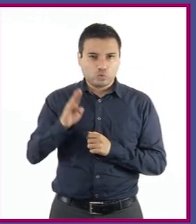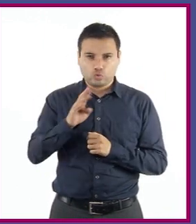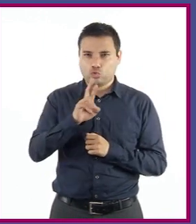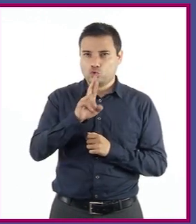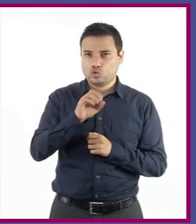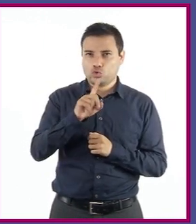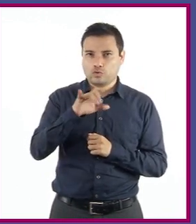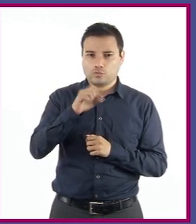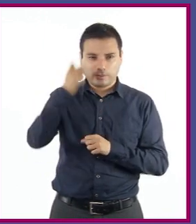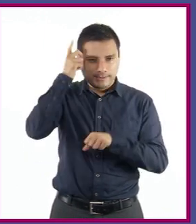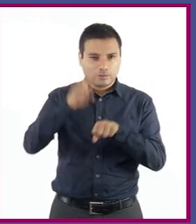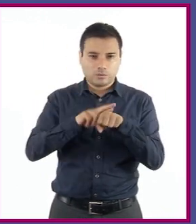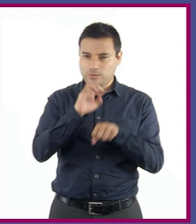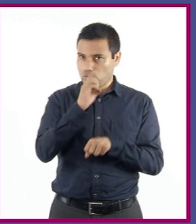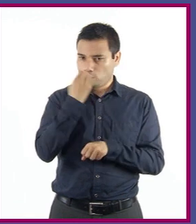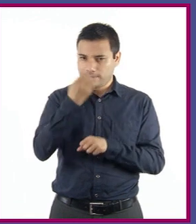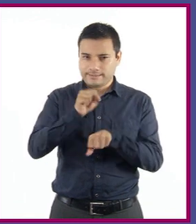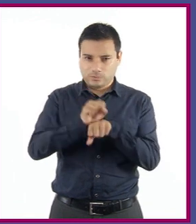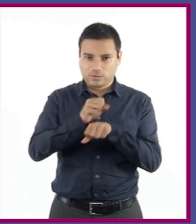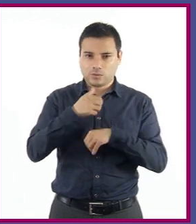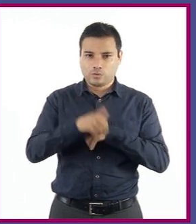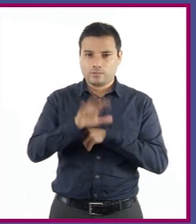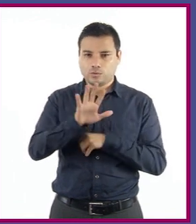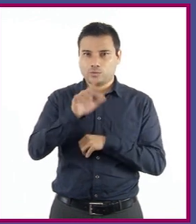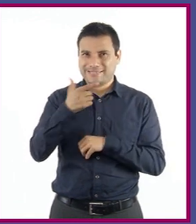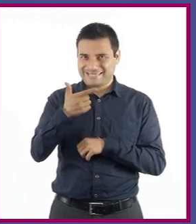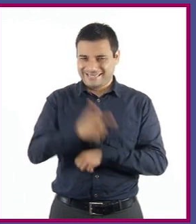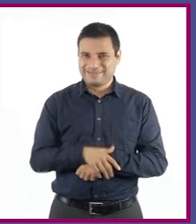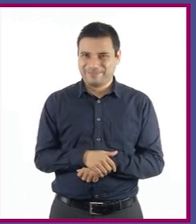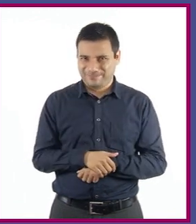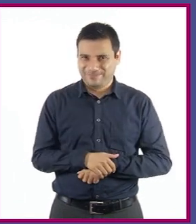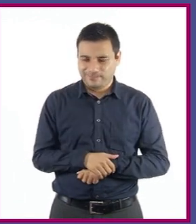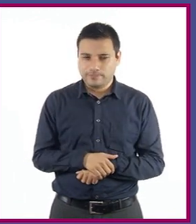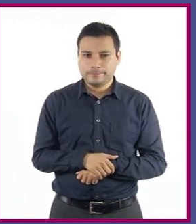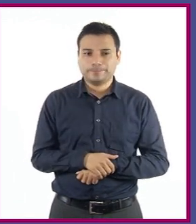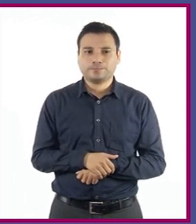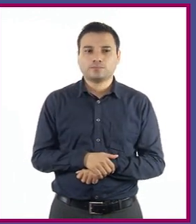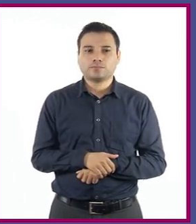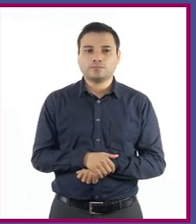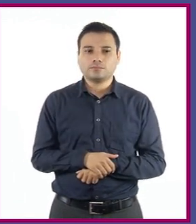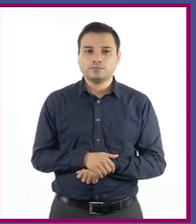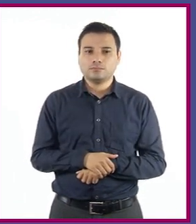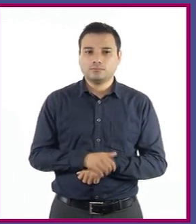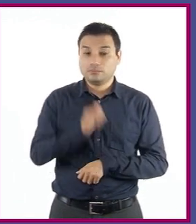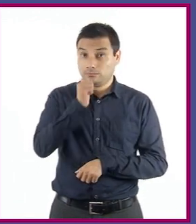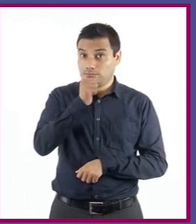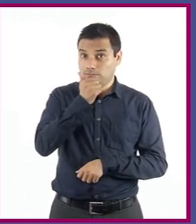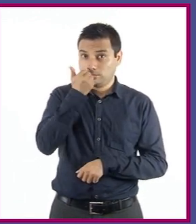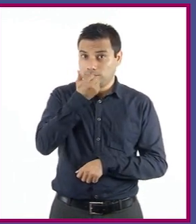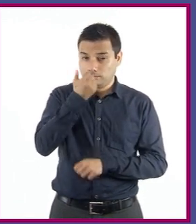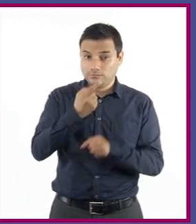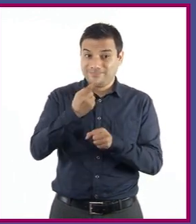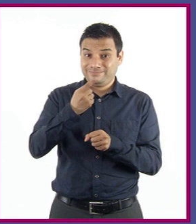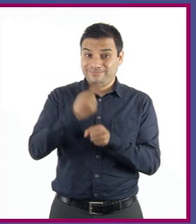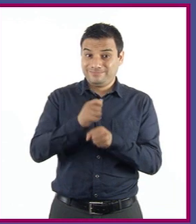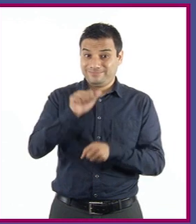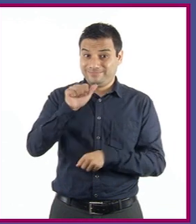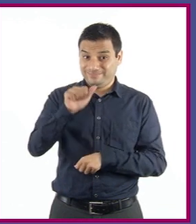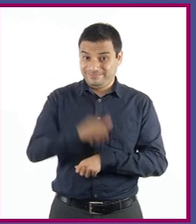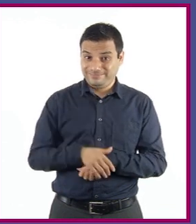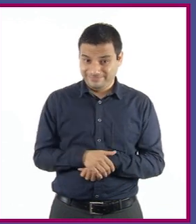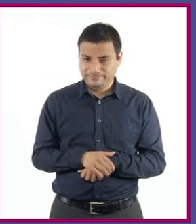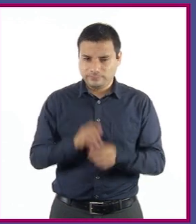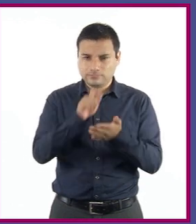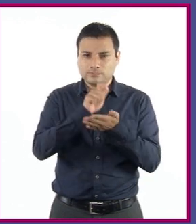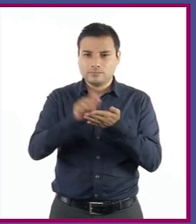Lebrija, director de la Escuela Secundaria número 57, Sor Juana Inés de la Cruz. Los alumnos de primero A le escribimos